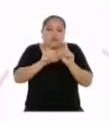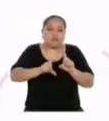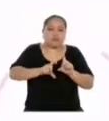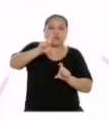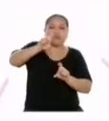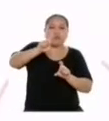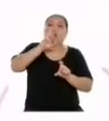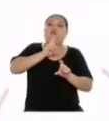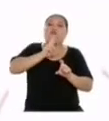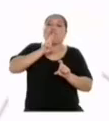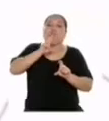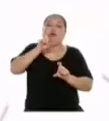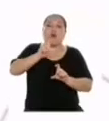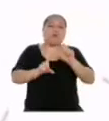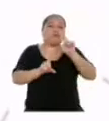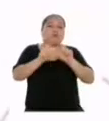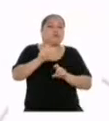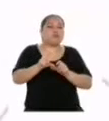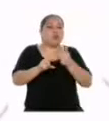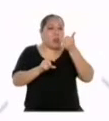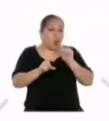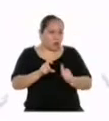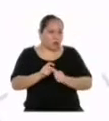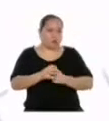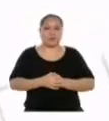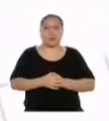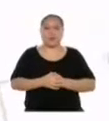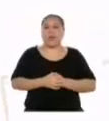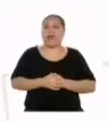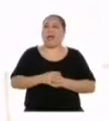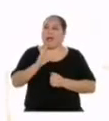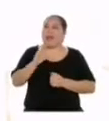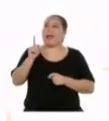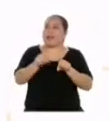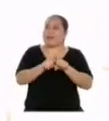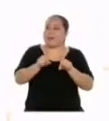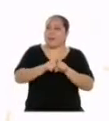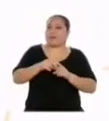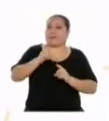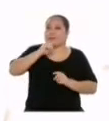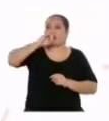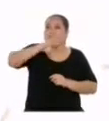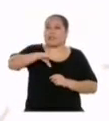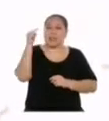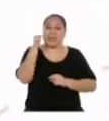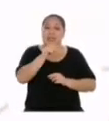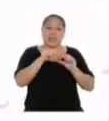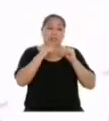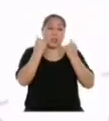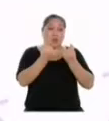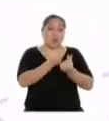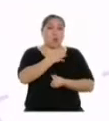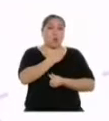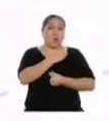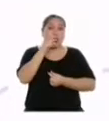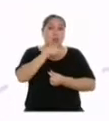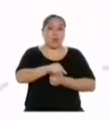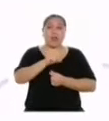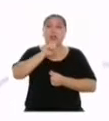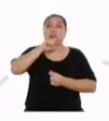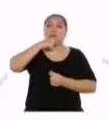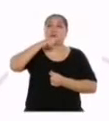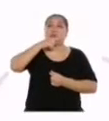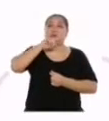la barra roja con la barra azul. Incluso podemos decir que en este grupo de edad las de